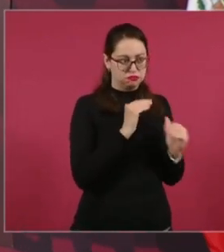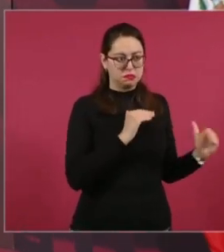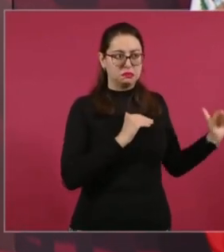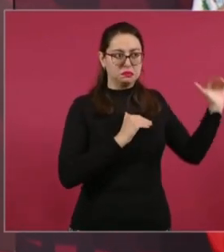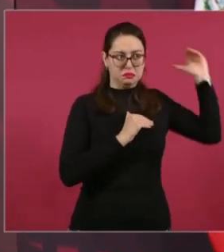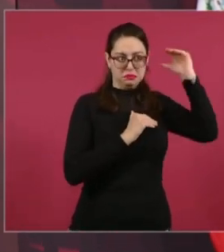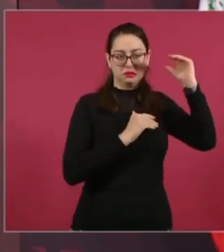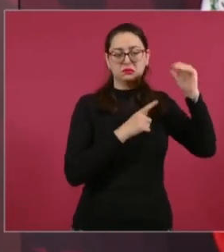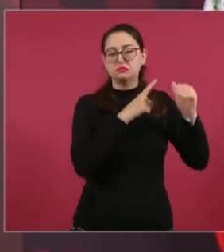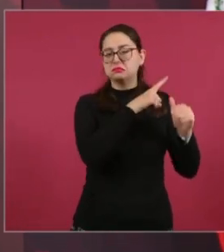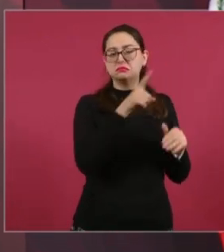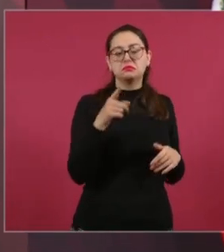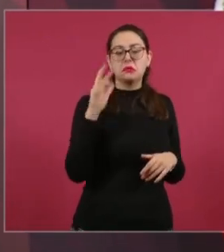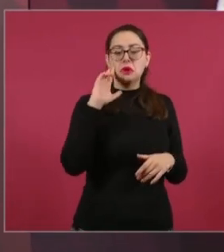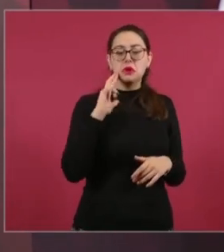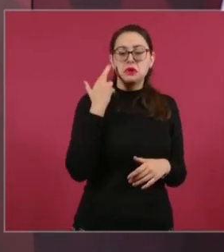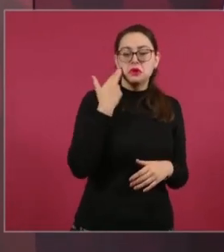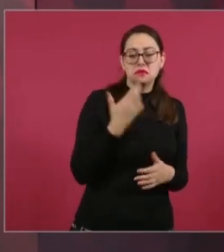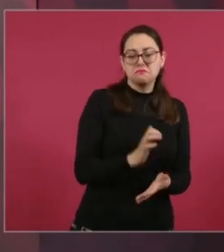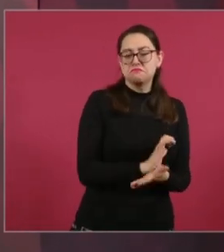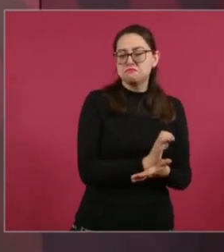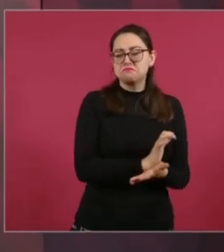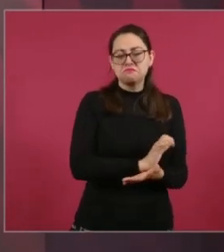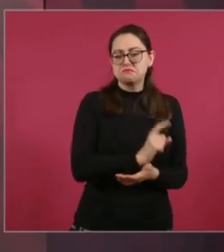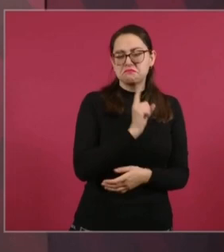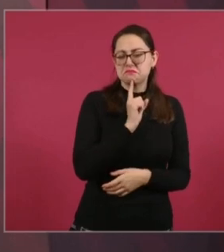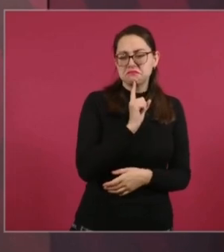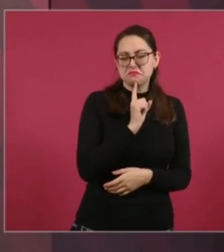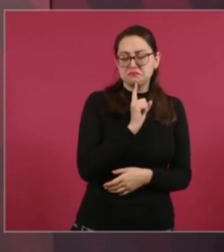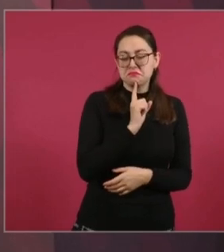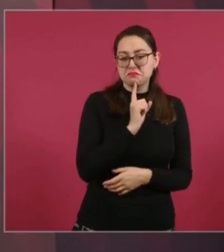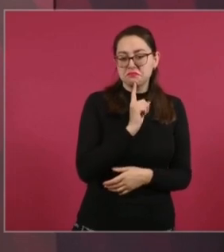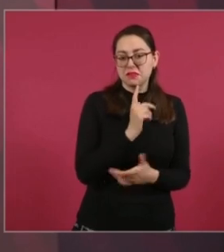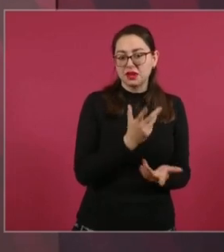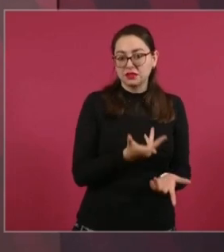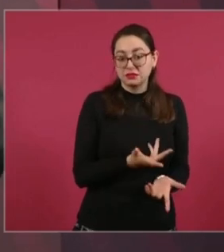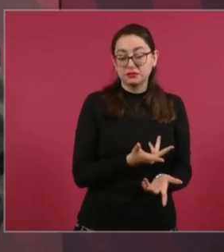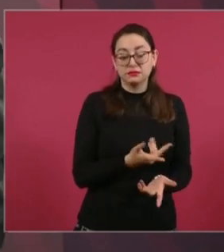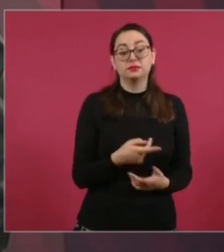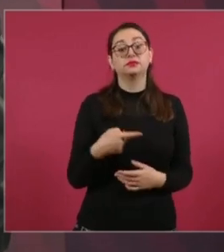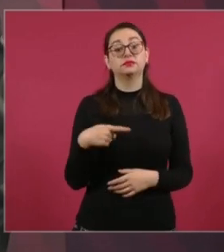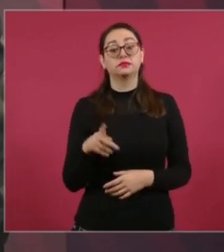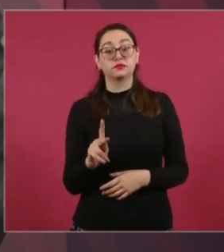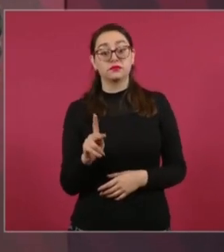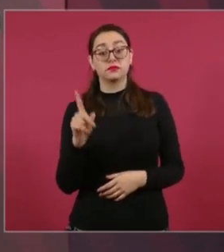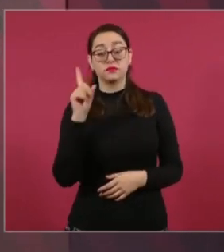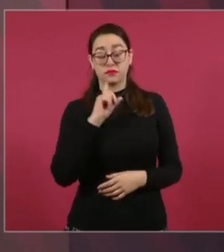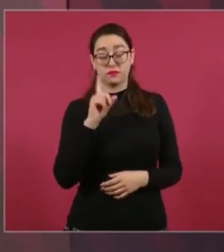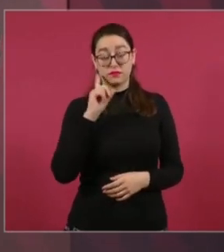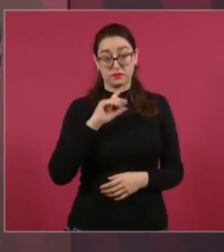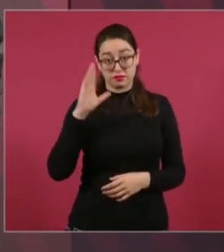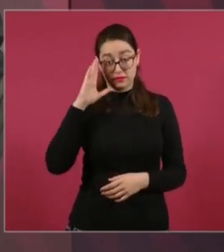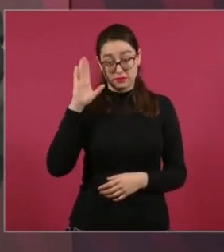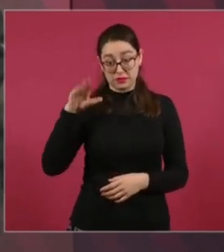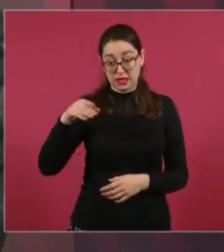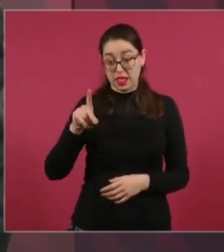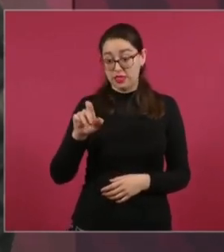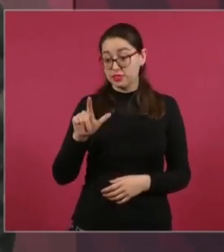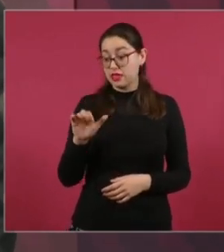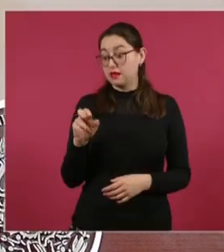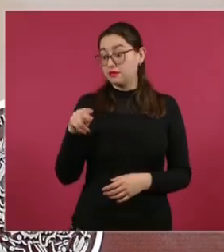y la maestra no ha cambiado, es la misma.